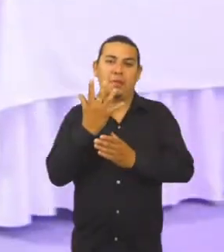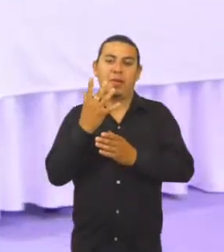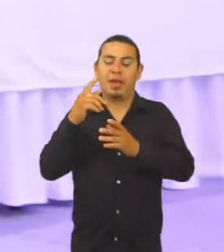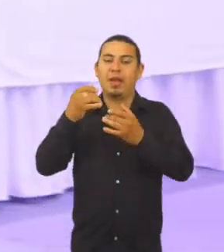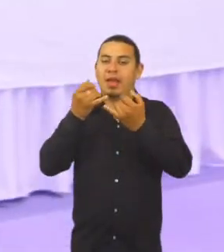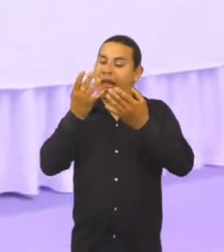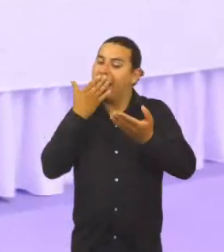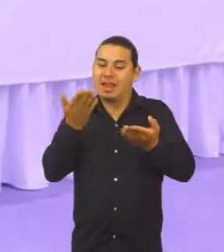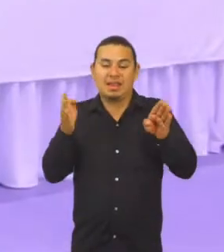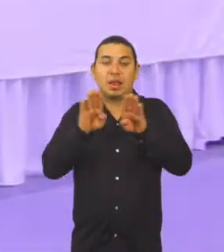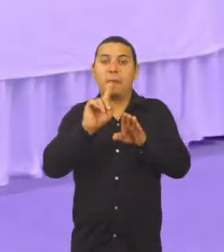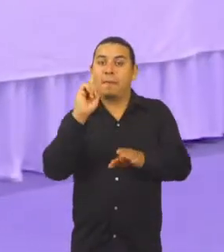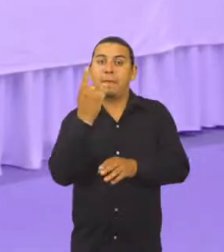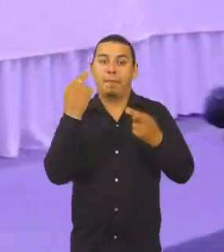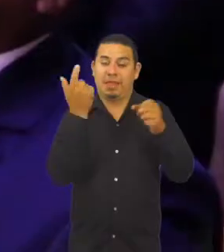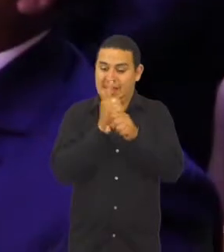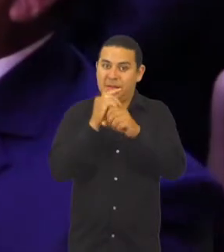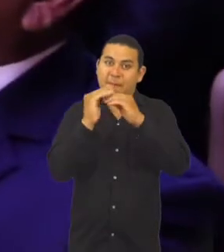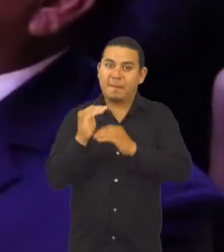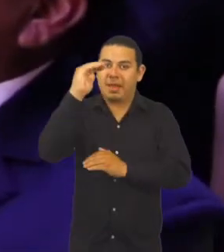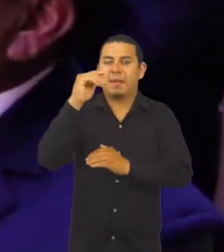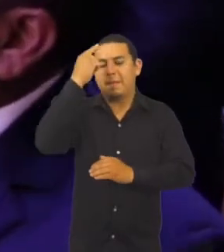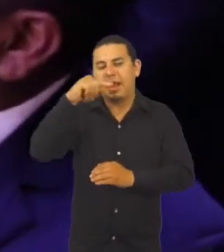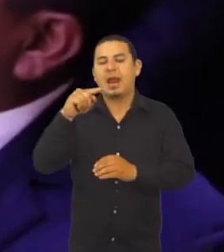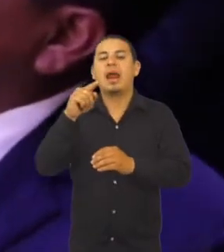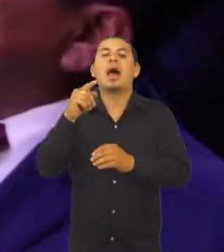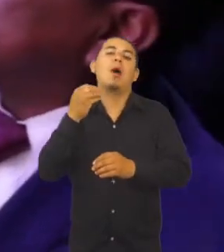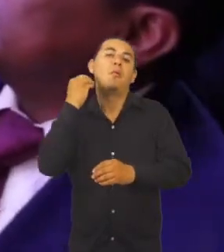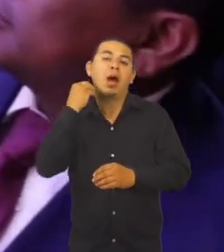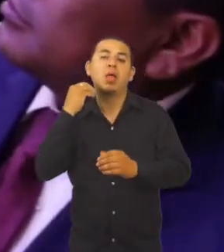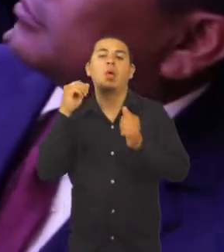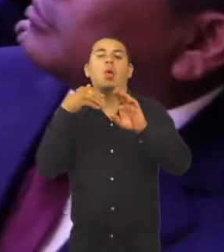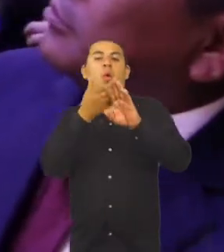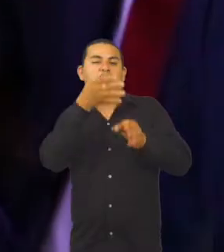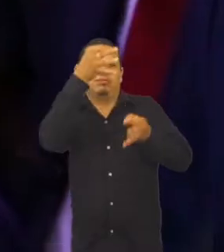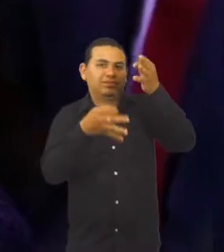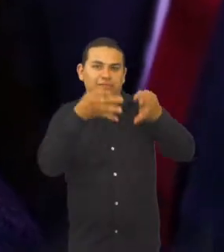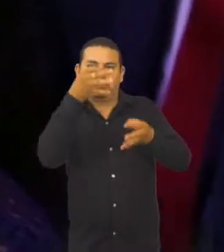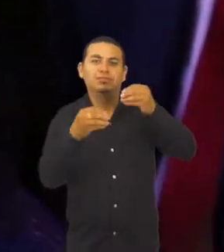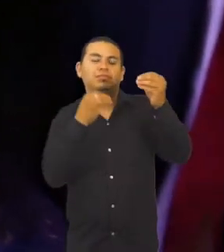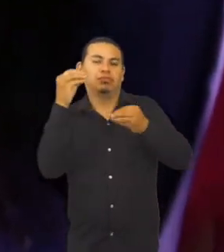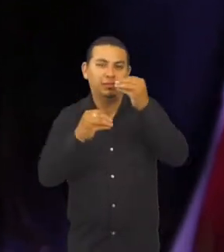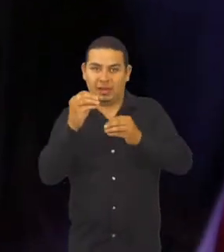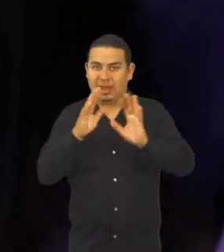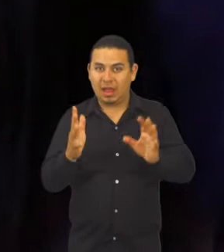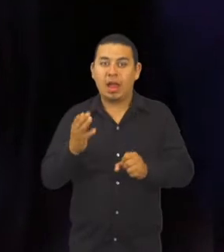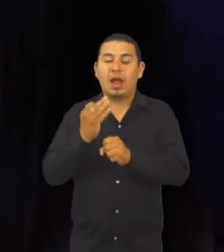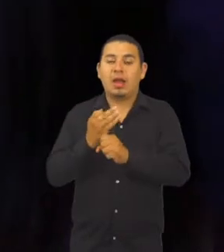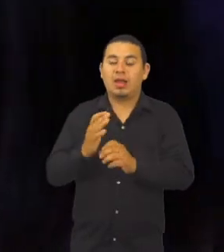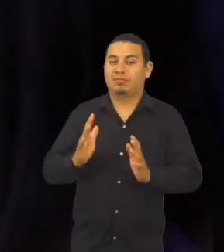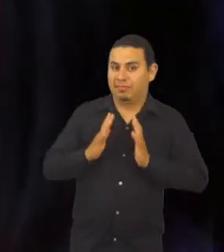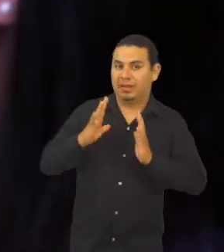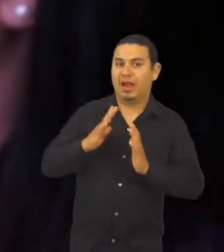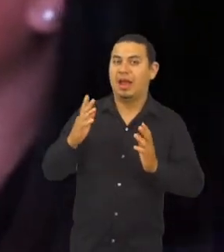la clausura de la primera maestría en Derecho Procesal Penal Acusatorio, primera generación. Y hoy se lleva a cabo la ceremonia de entrega de